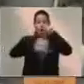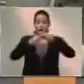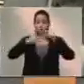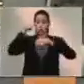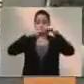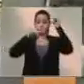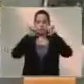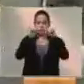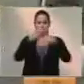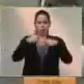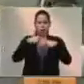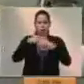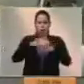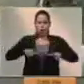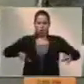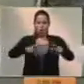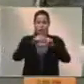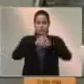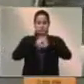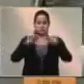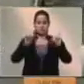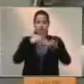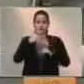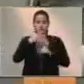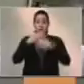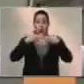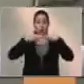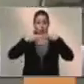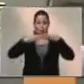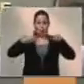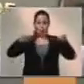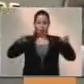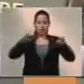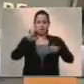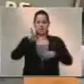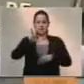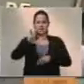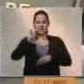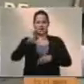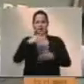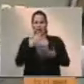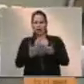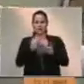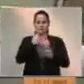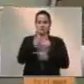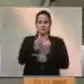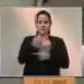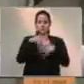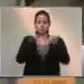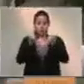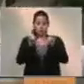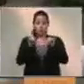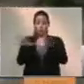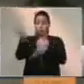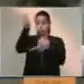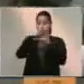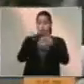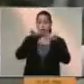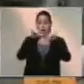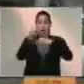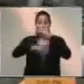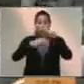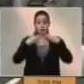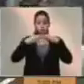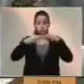Puerta Tamanaco. Ellos dicen que ya están instalados estos portones en la Puerta de las Tres Gracias y que por lo tanto ellos están en contra de